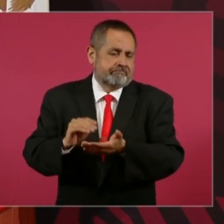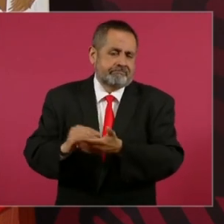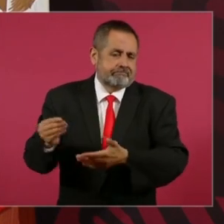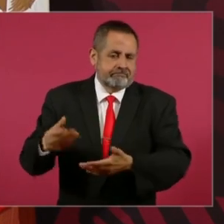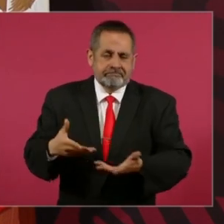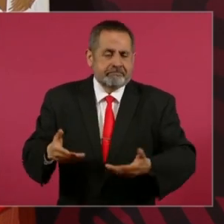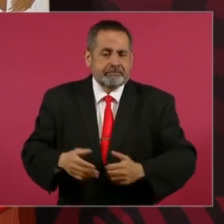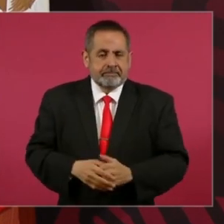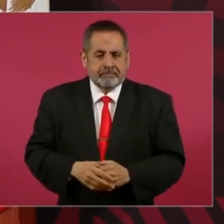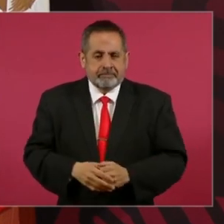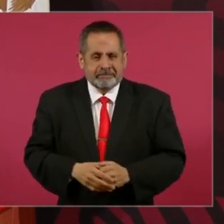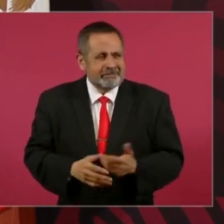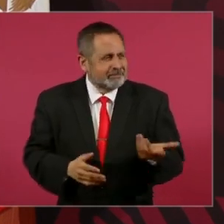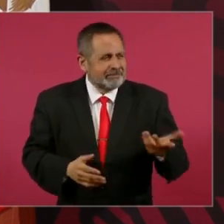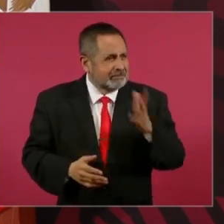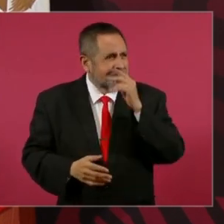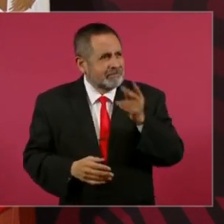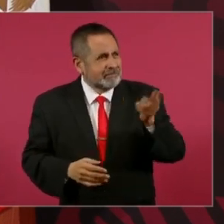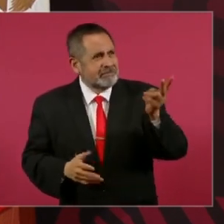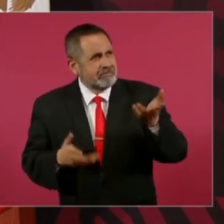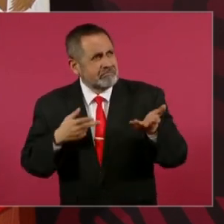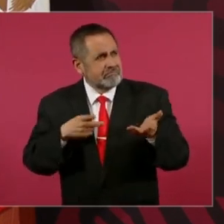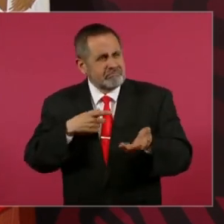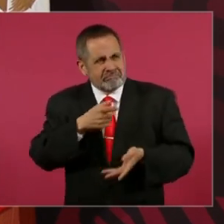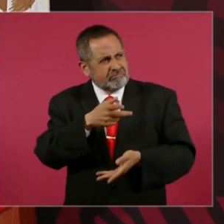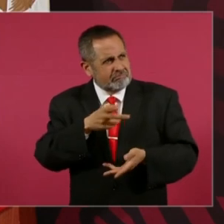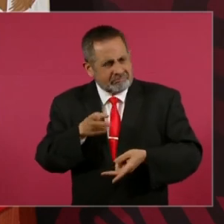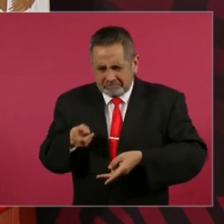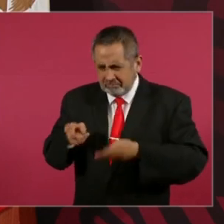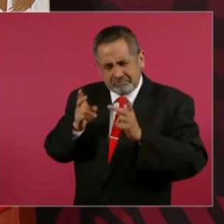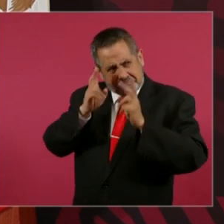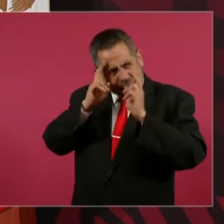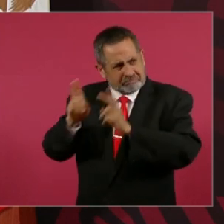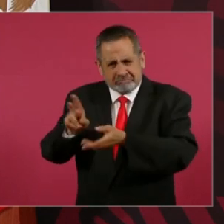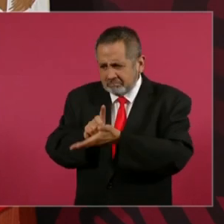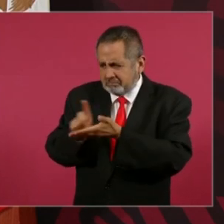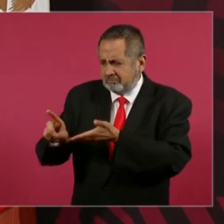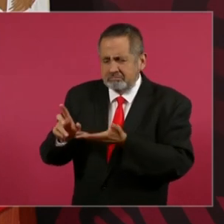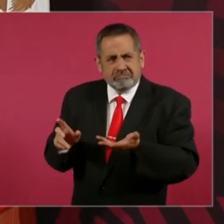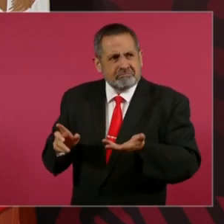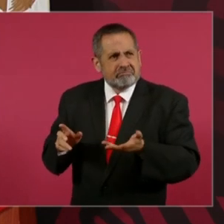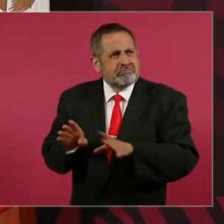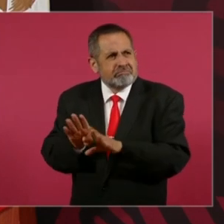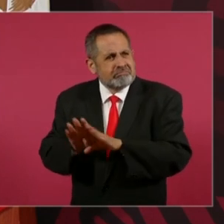Además, ¿con qué derecho se bloquea a un país?